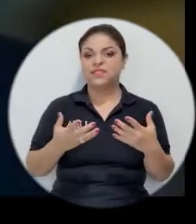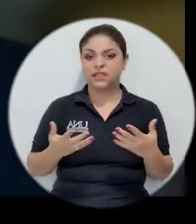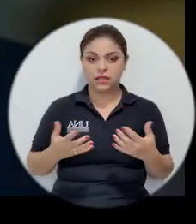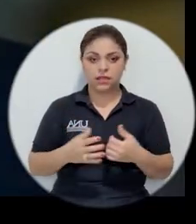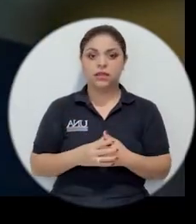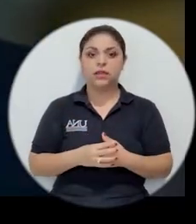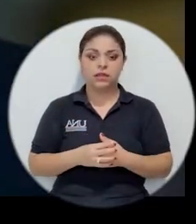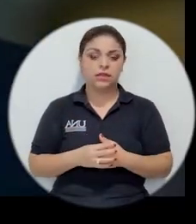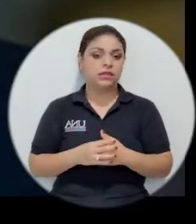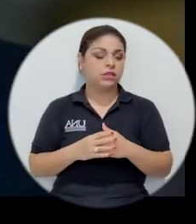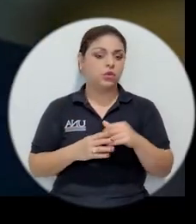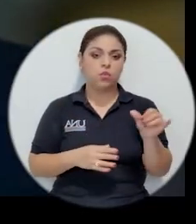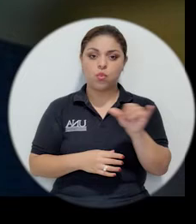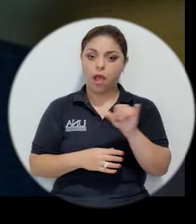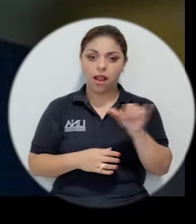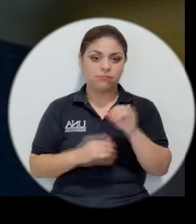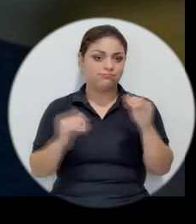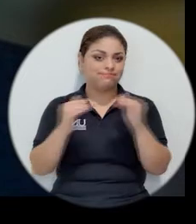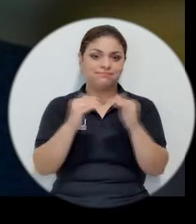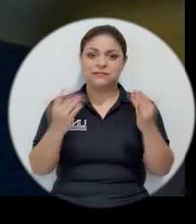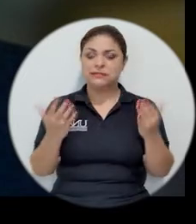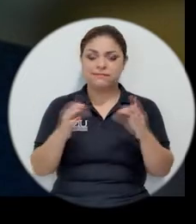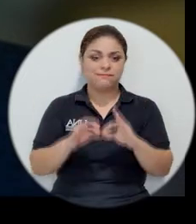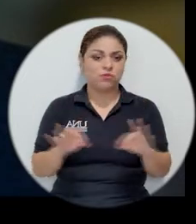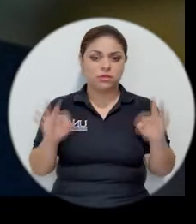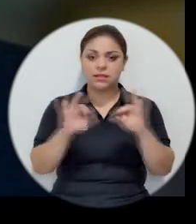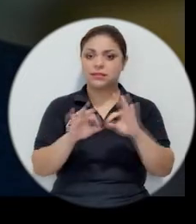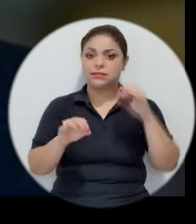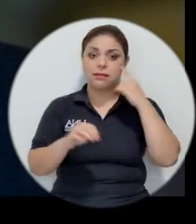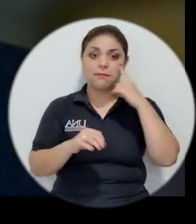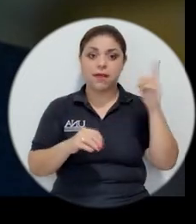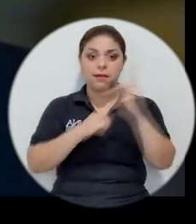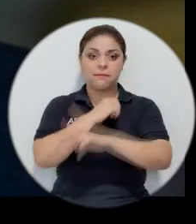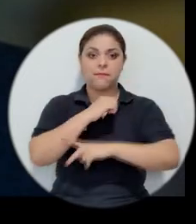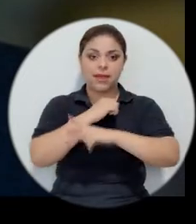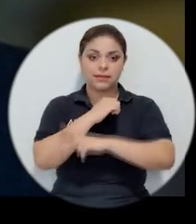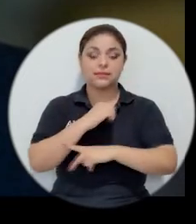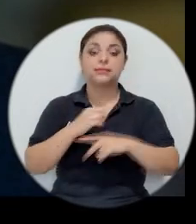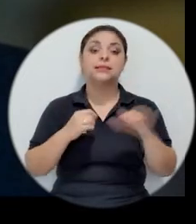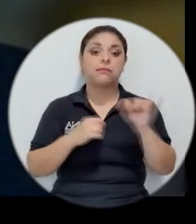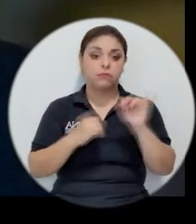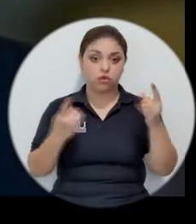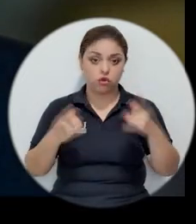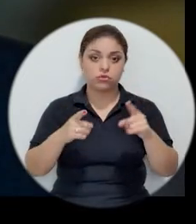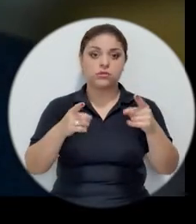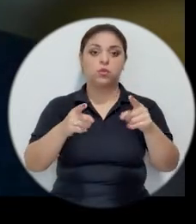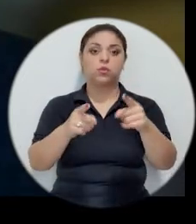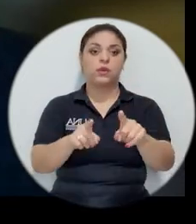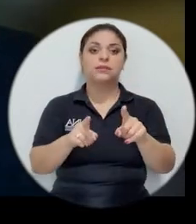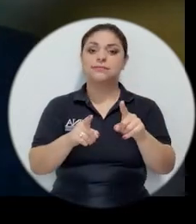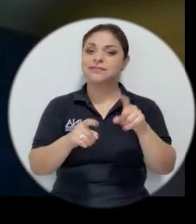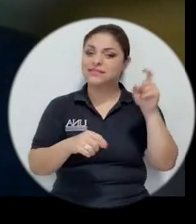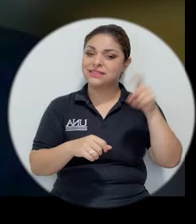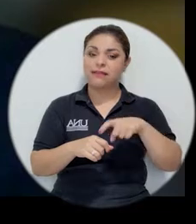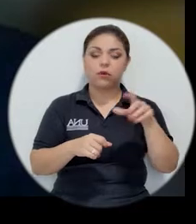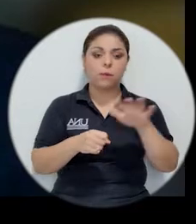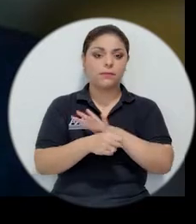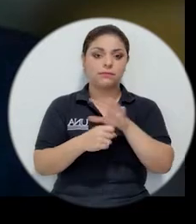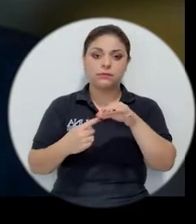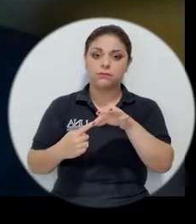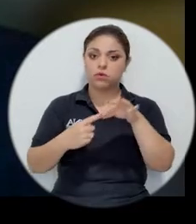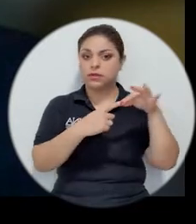que son igualmente de suma importancia para la región y consecuentemente deberían